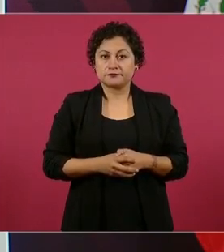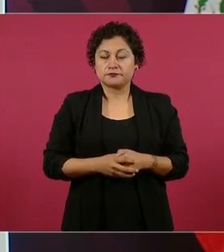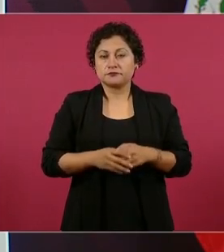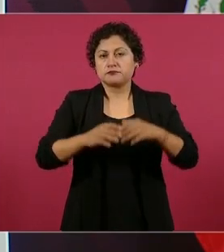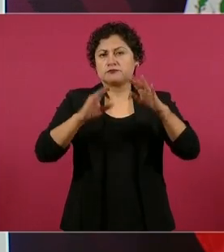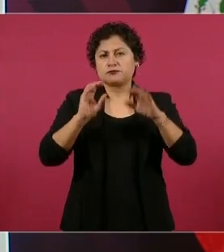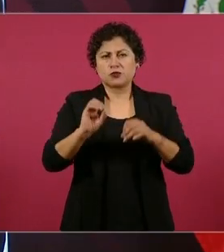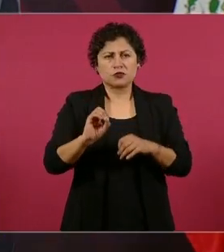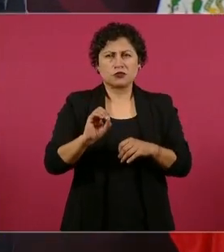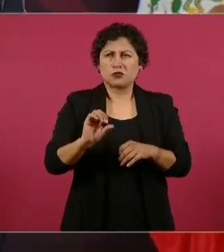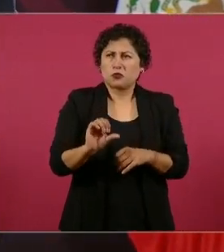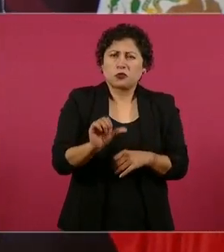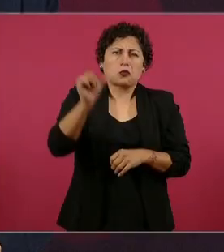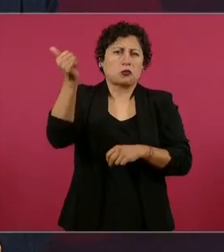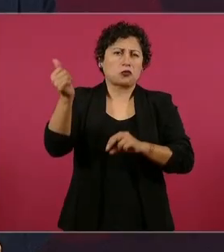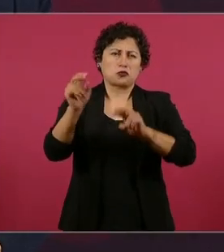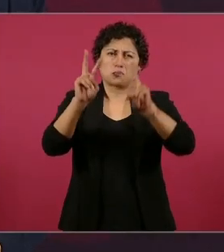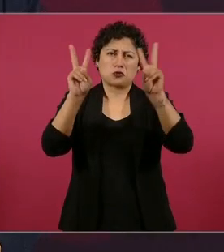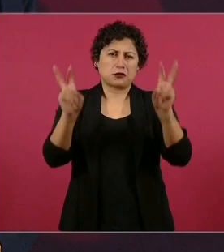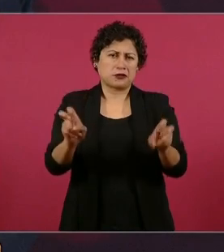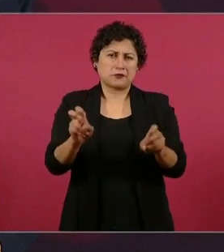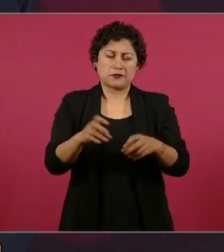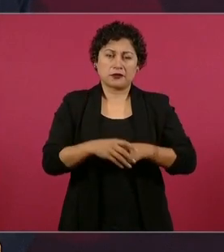cualquier otros temas.